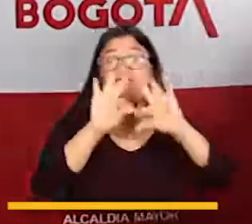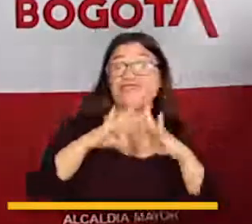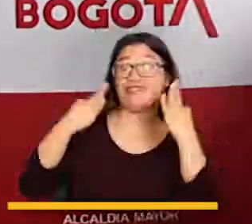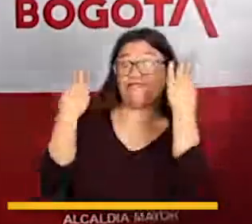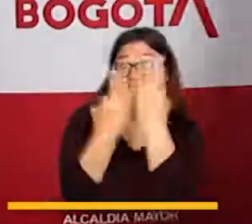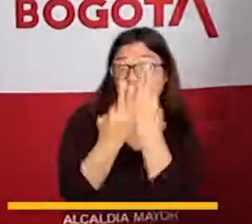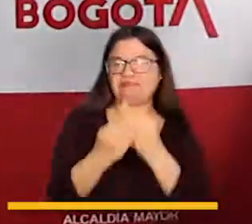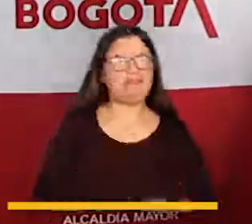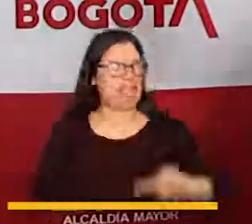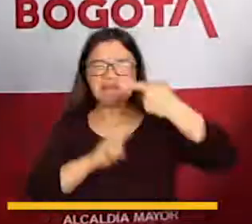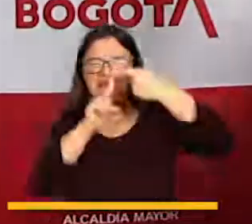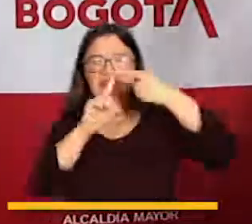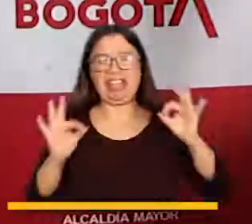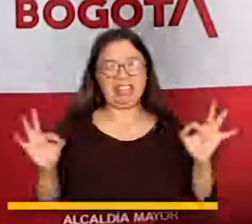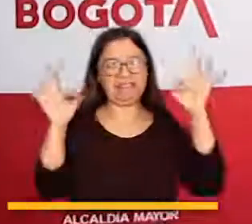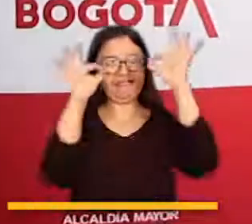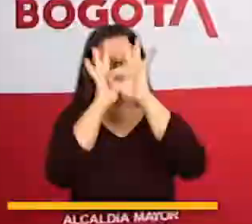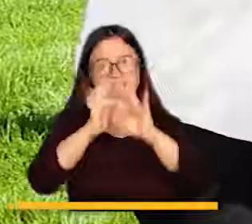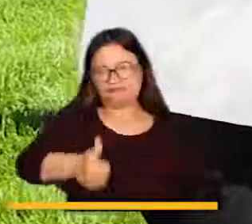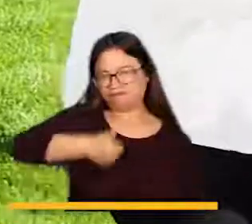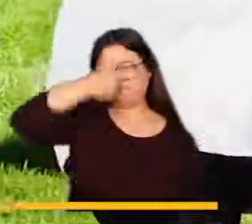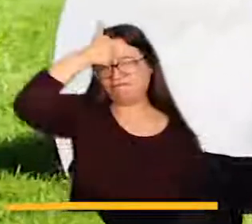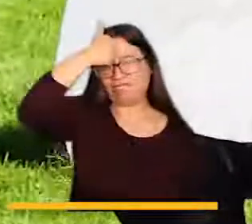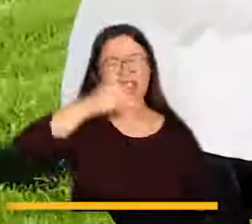la igualdad, la diversidad y la equidad.